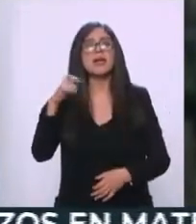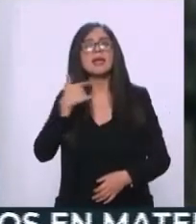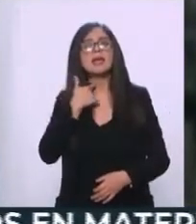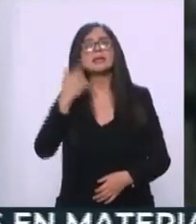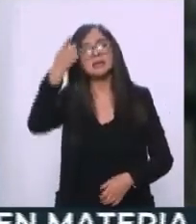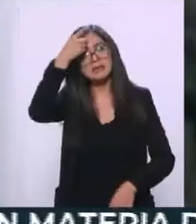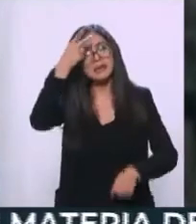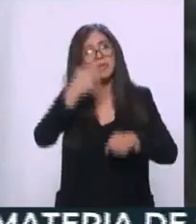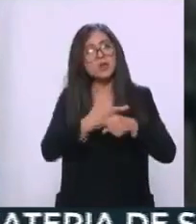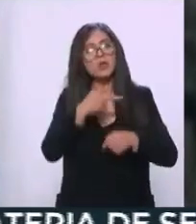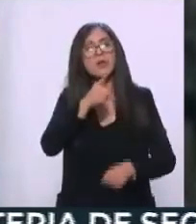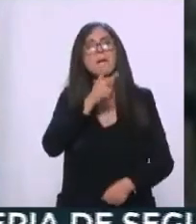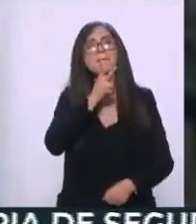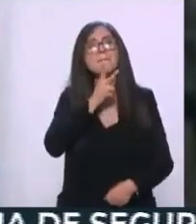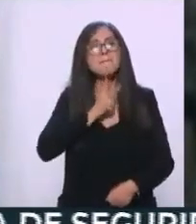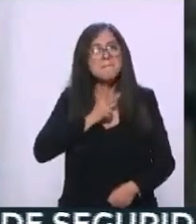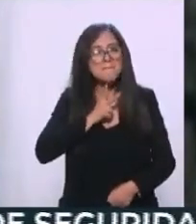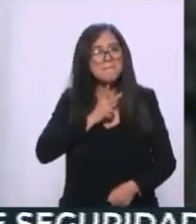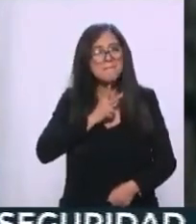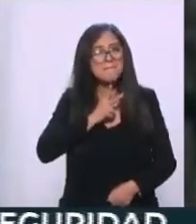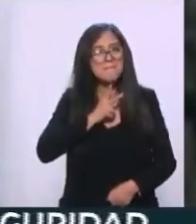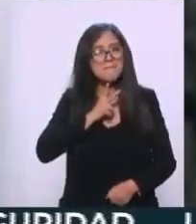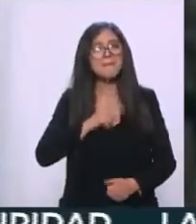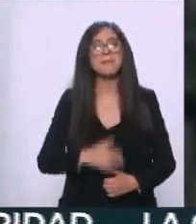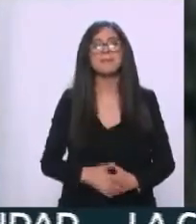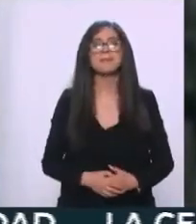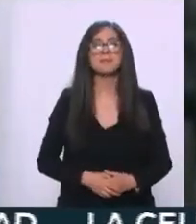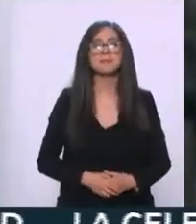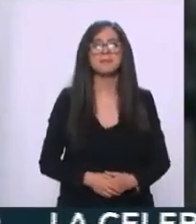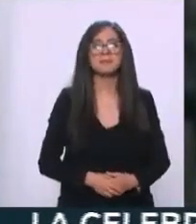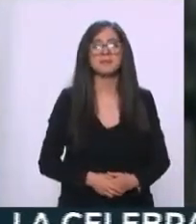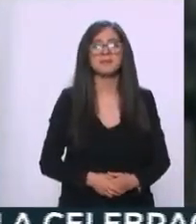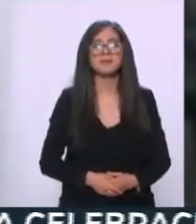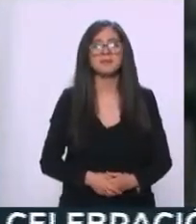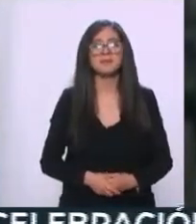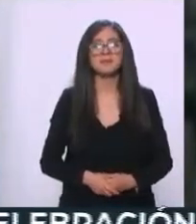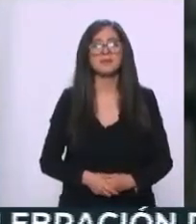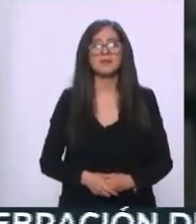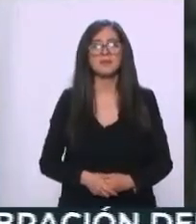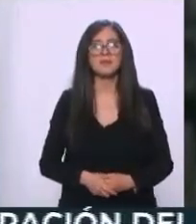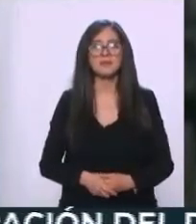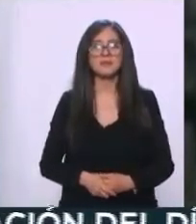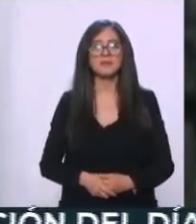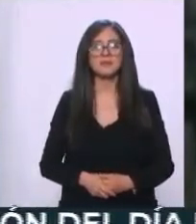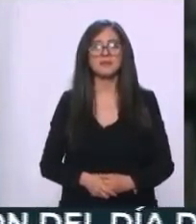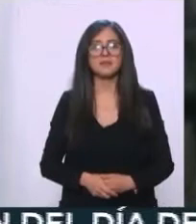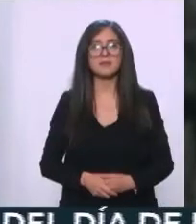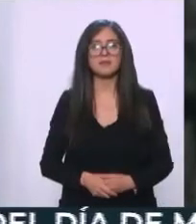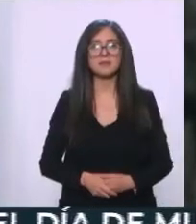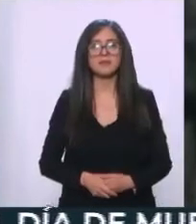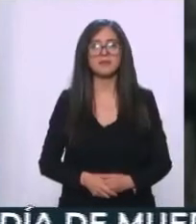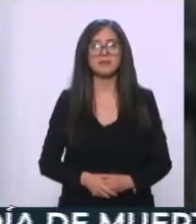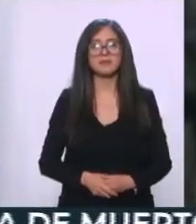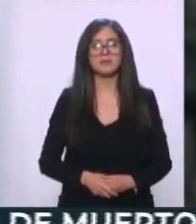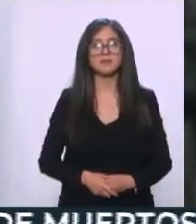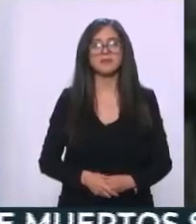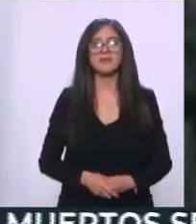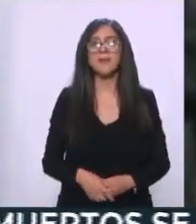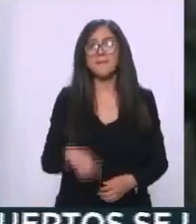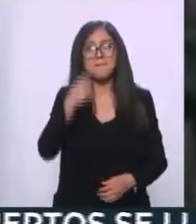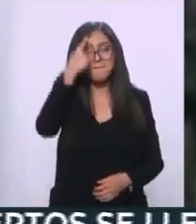Mexicanos para que, a cambio de declaraciones